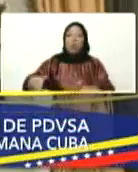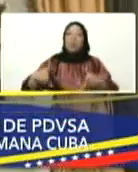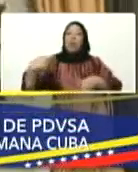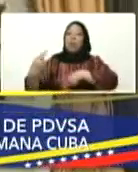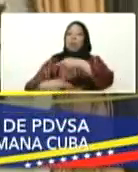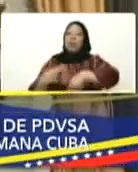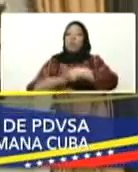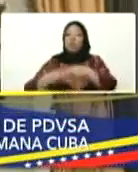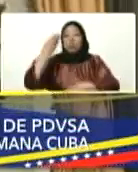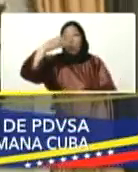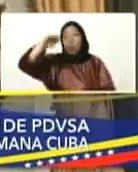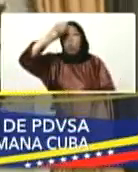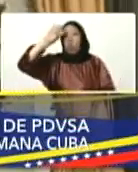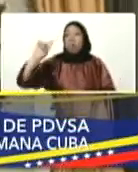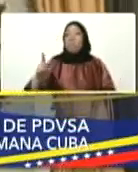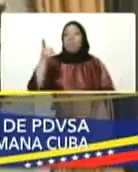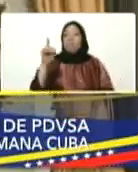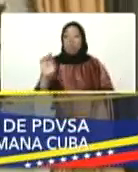Revolución Cubana, el